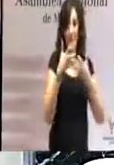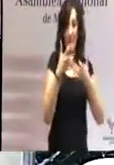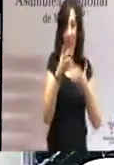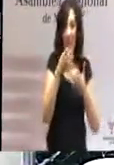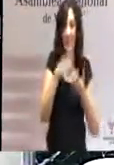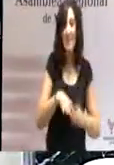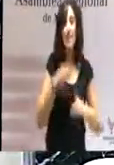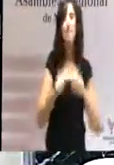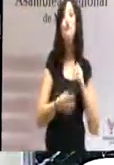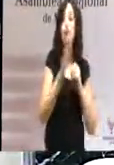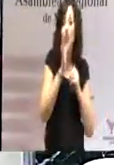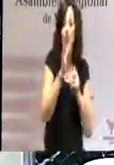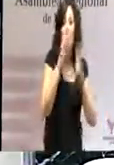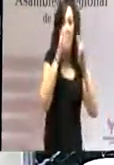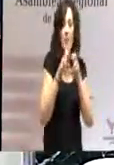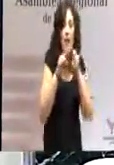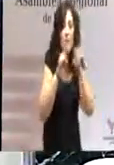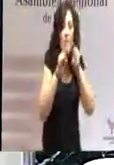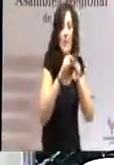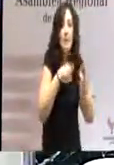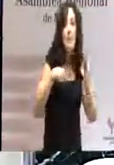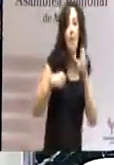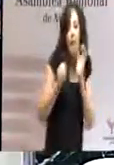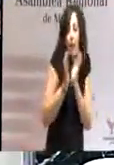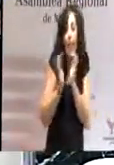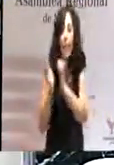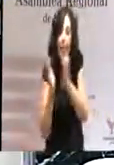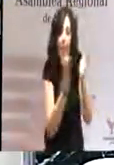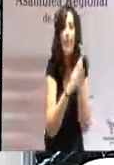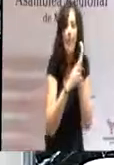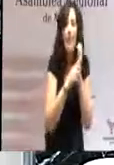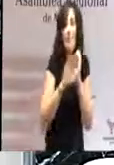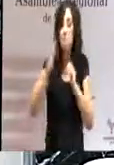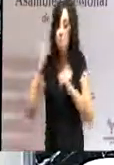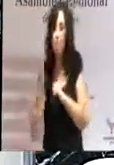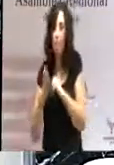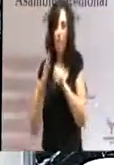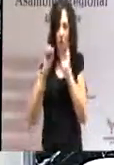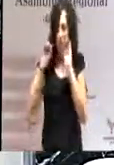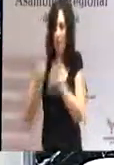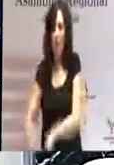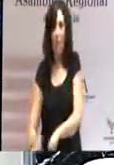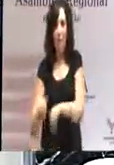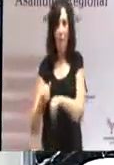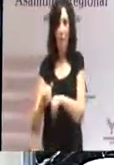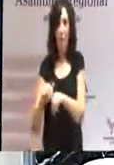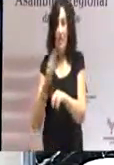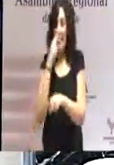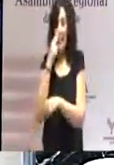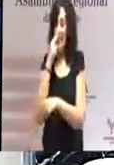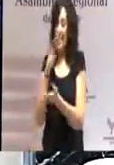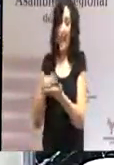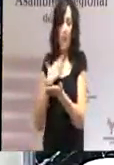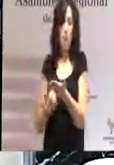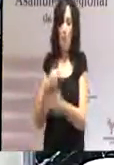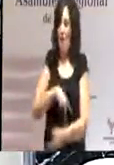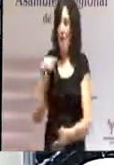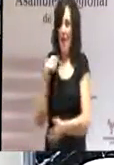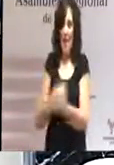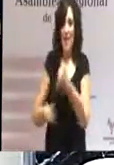a un entramado de empresas privadas y que perjudican, que lastran, que protegan a los intereses de la región de Murcia.